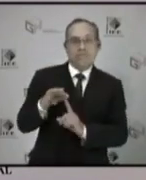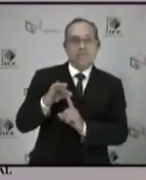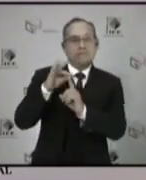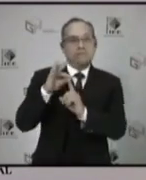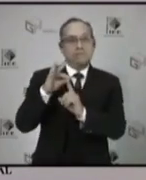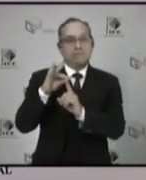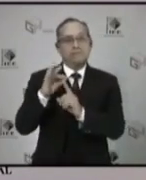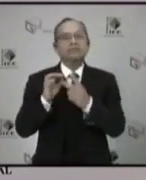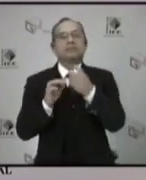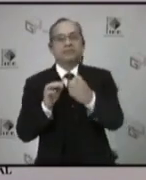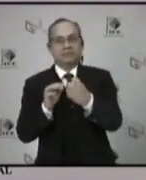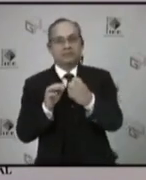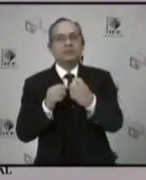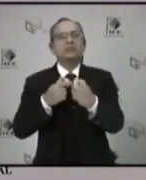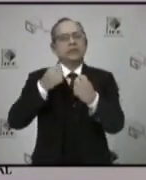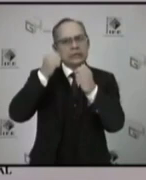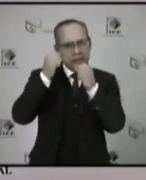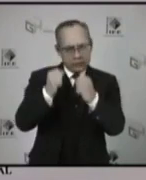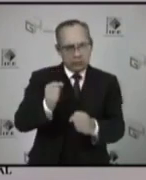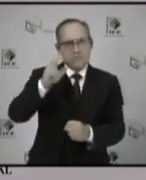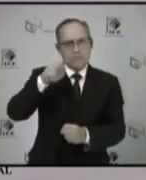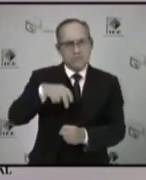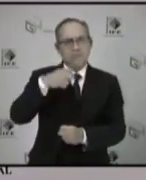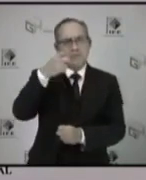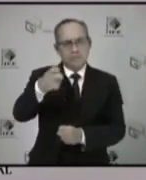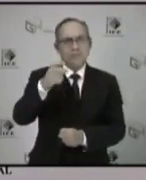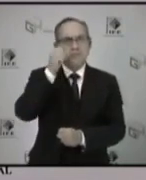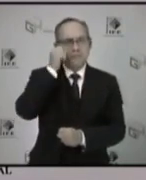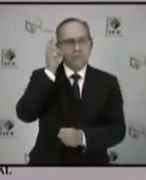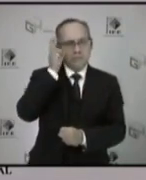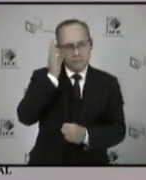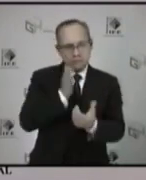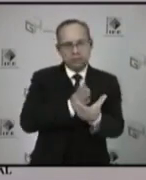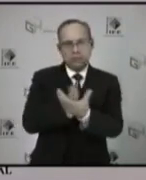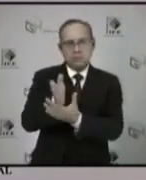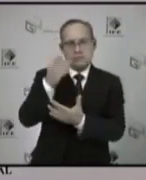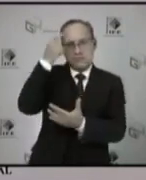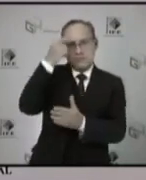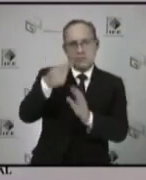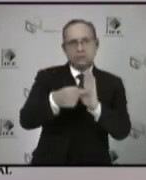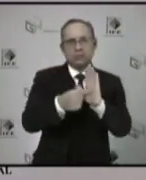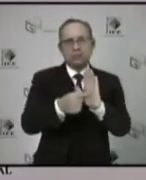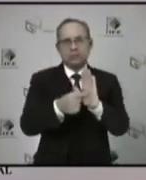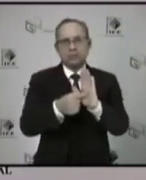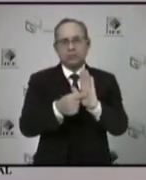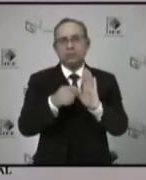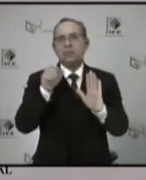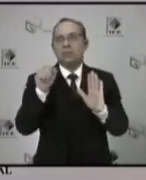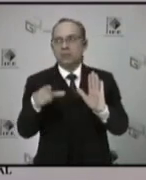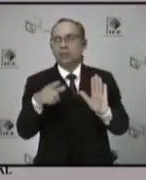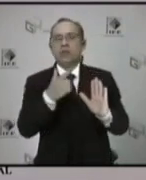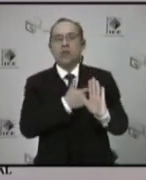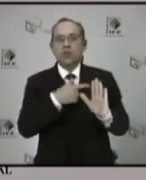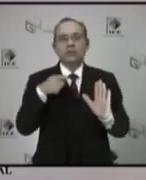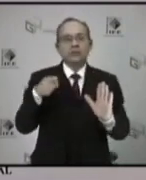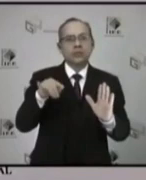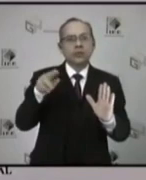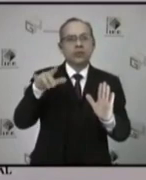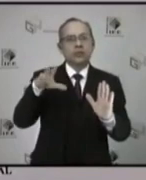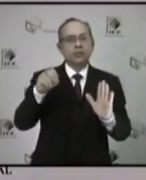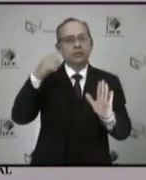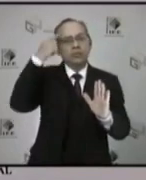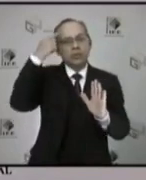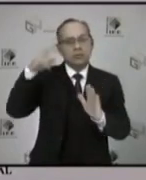Omar Fayad Meneses a través de Mario Delgado, quien me da gusto que esté aquí, para volver a